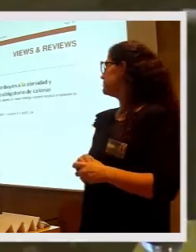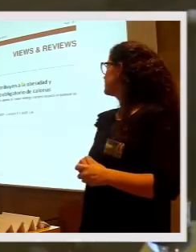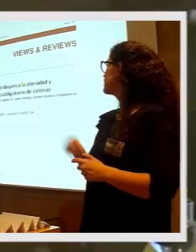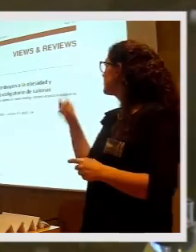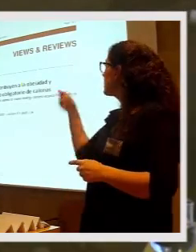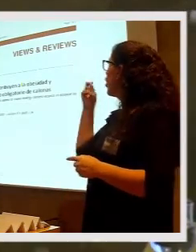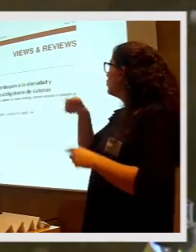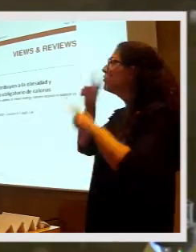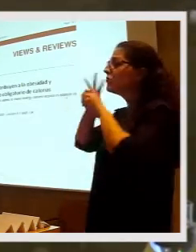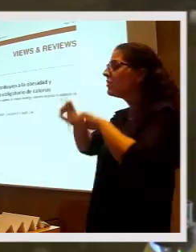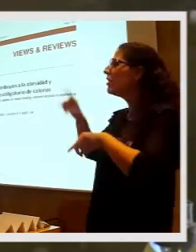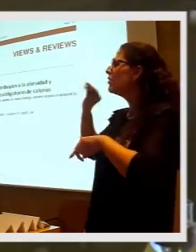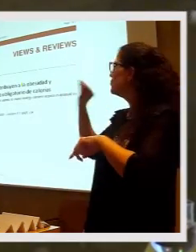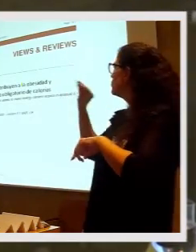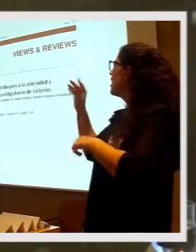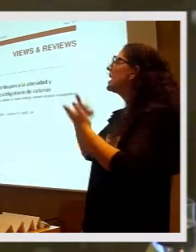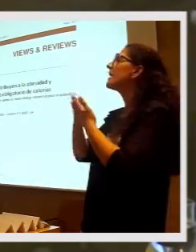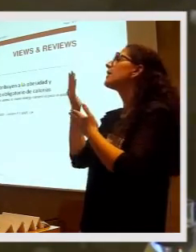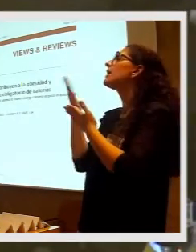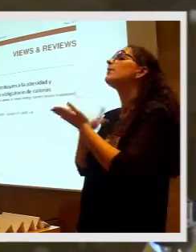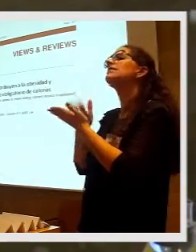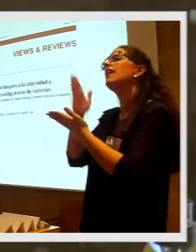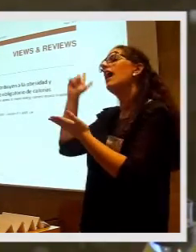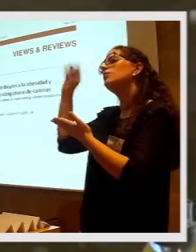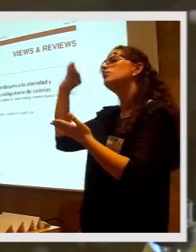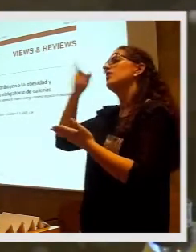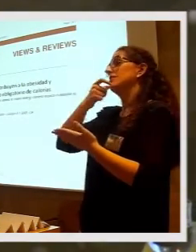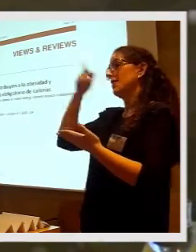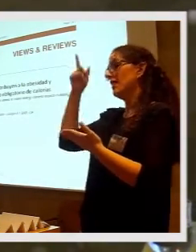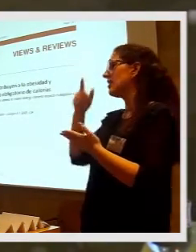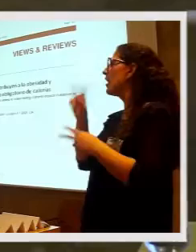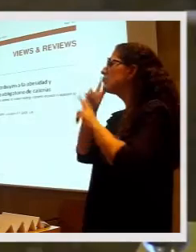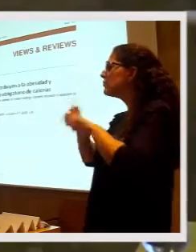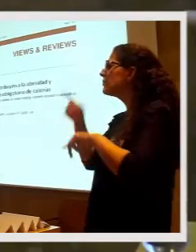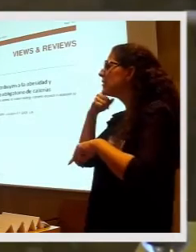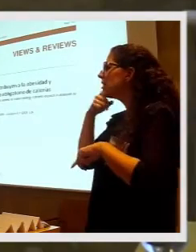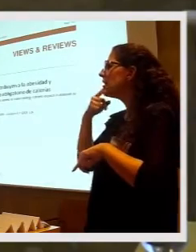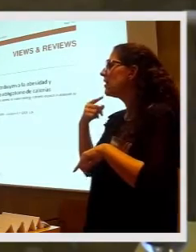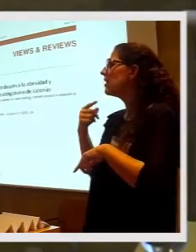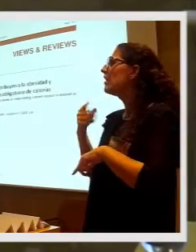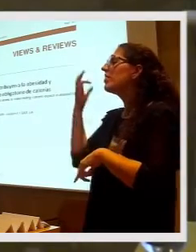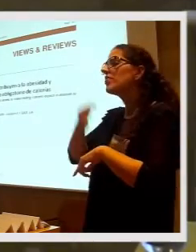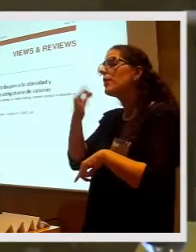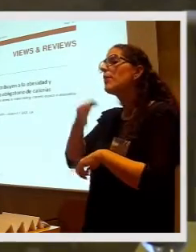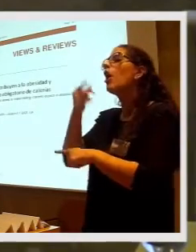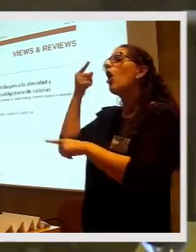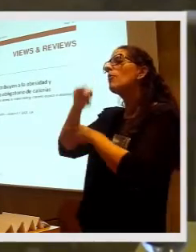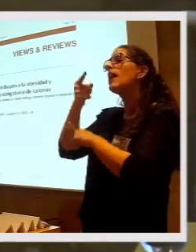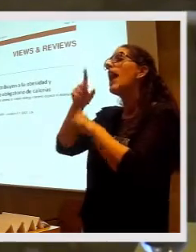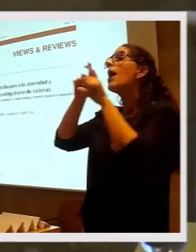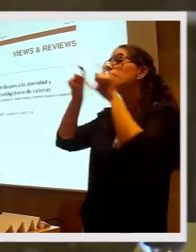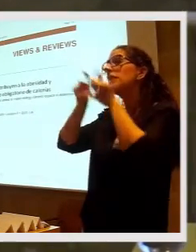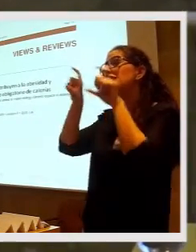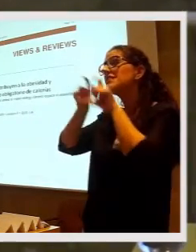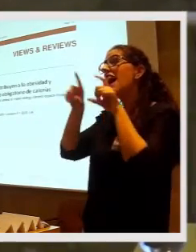en British Medical Journal, que es una revista británica, una gran epidemióloga allí decía que ya deberían de obligar a la empresa de alcohol a poner